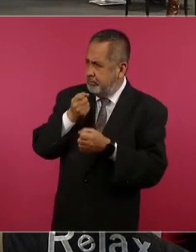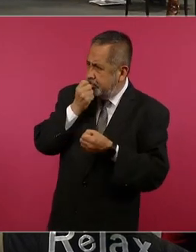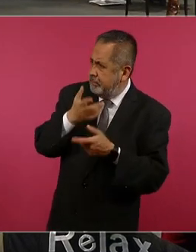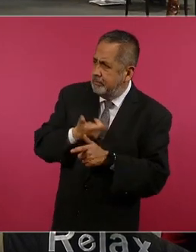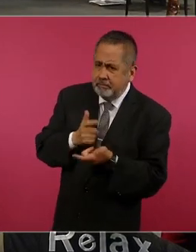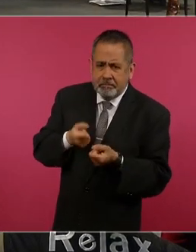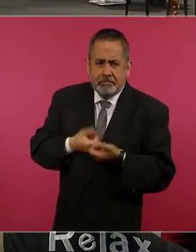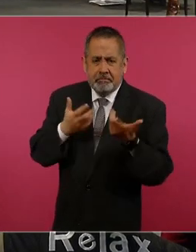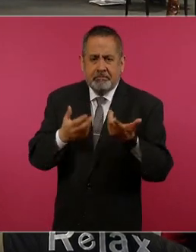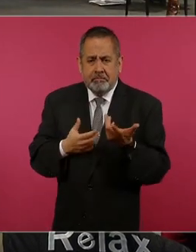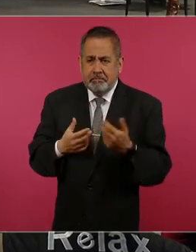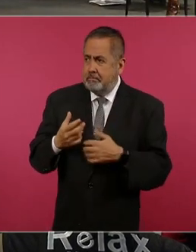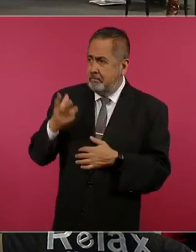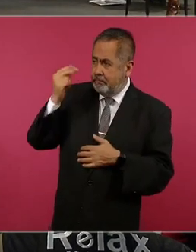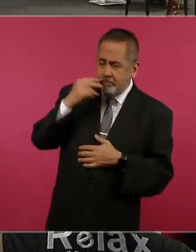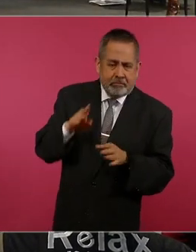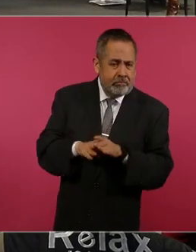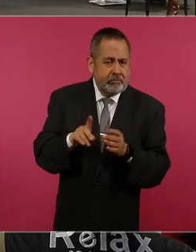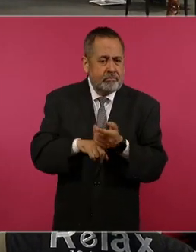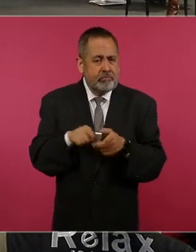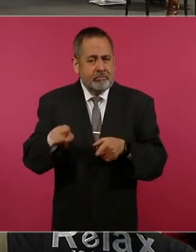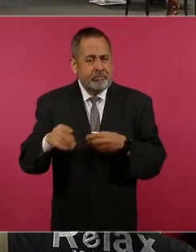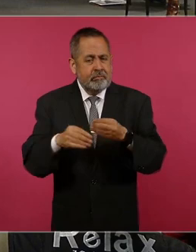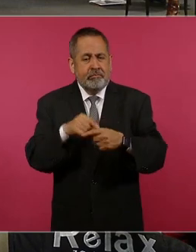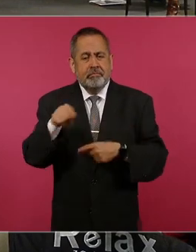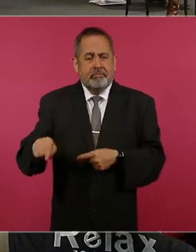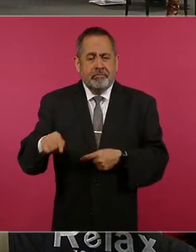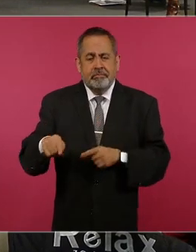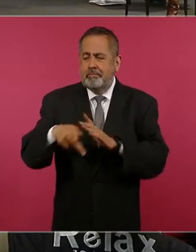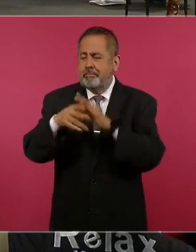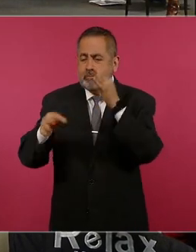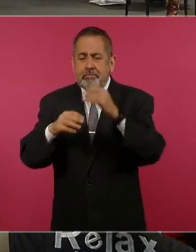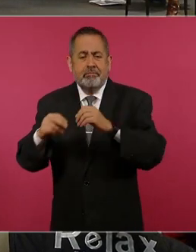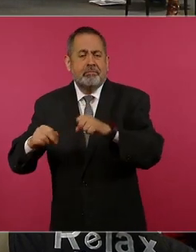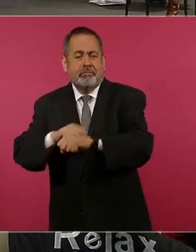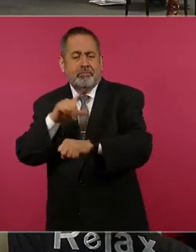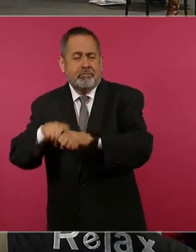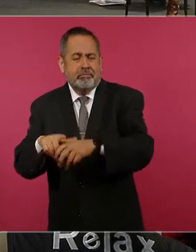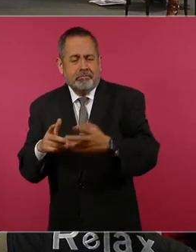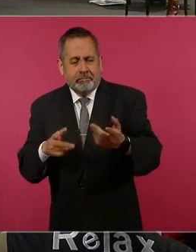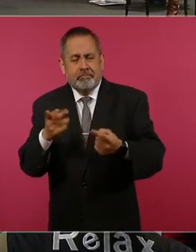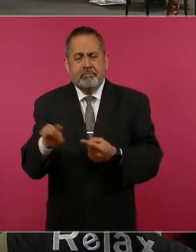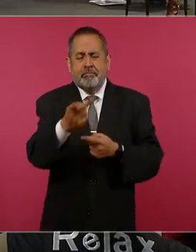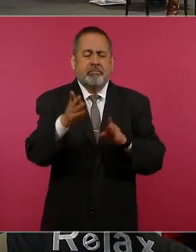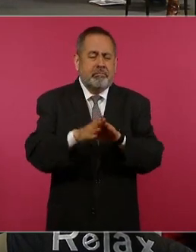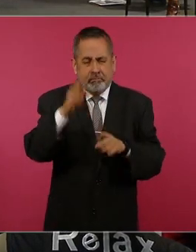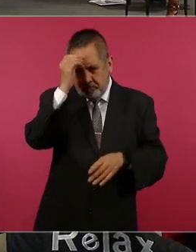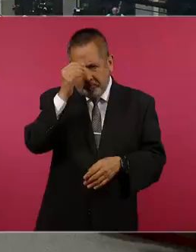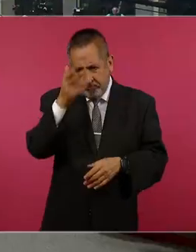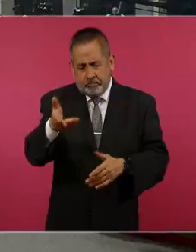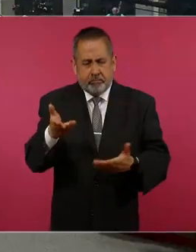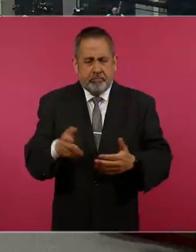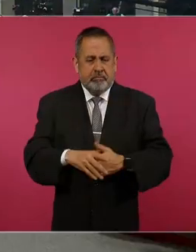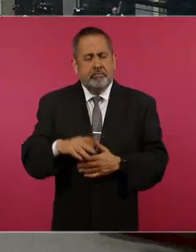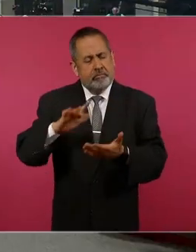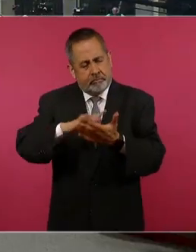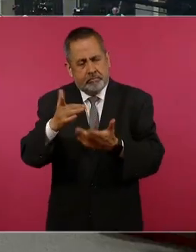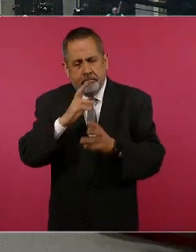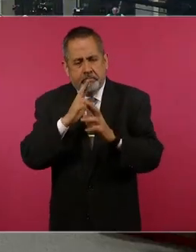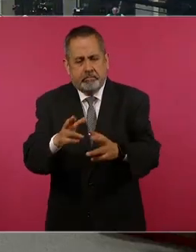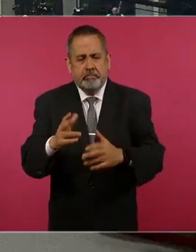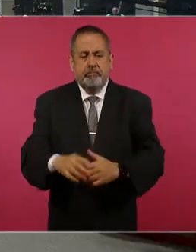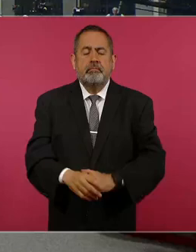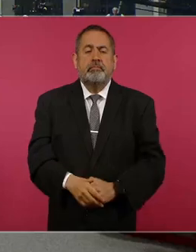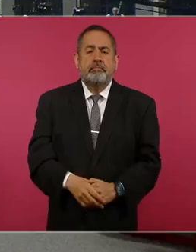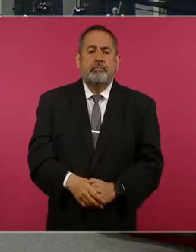frente a un medio de comunicación nacional? Pregunta, presidente, al respecto. ¿Qué opina usted? Y le agradezco la respuesta. Bueno,